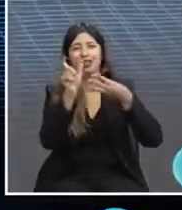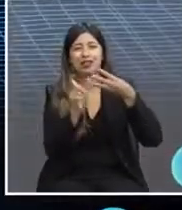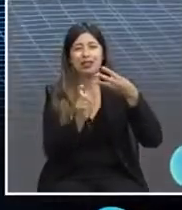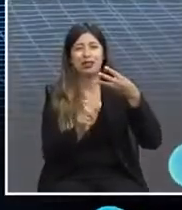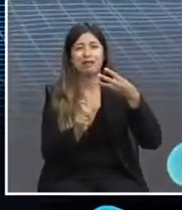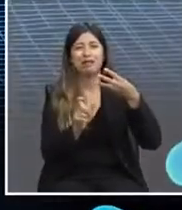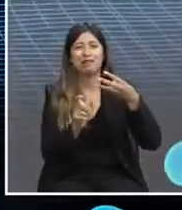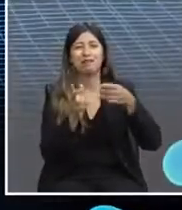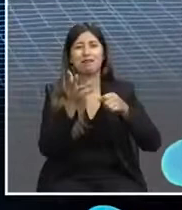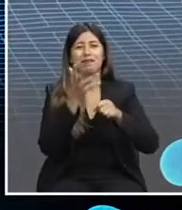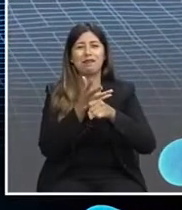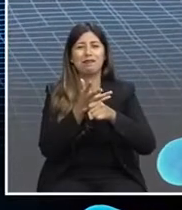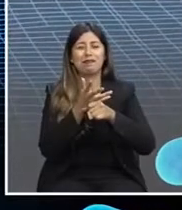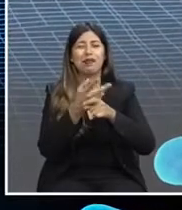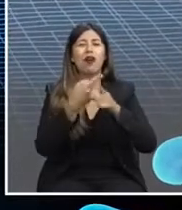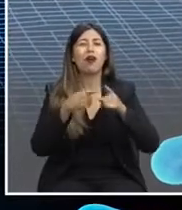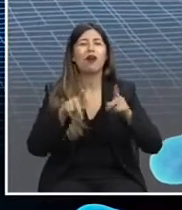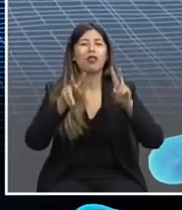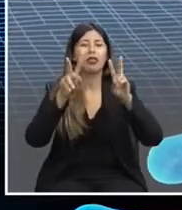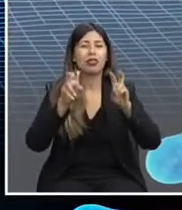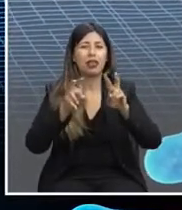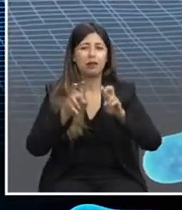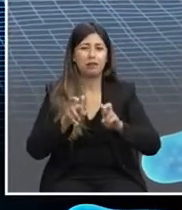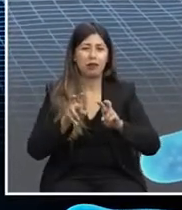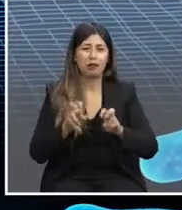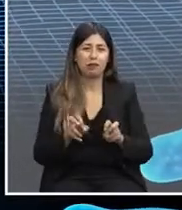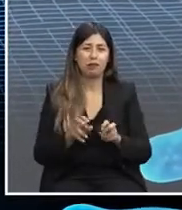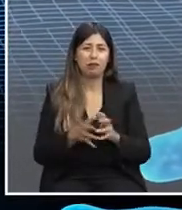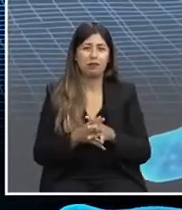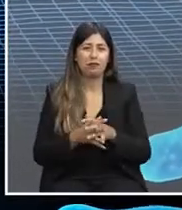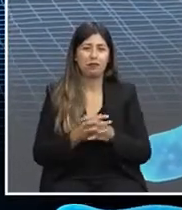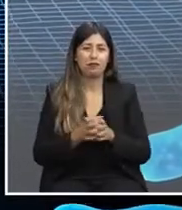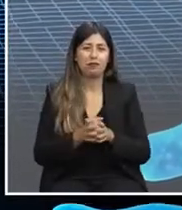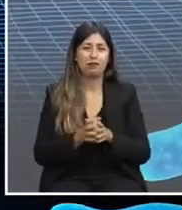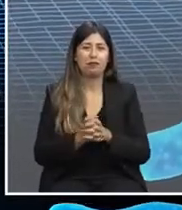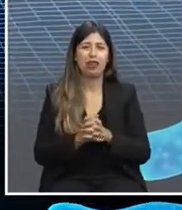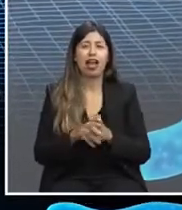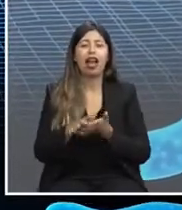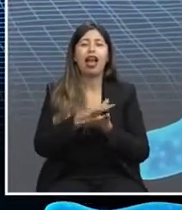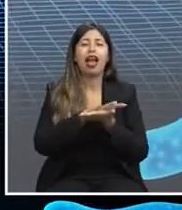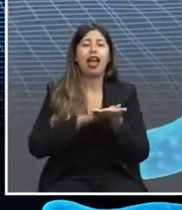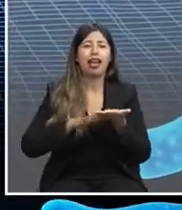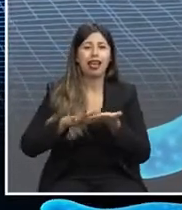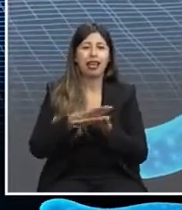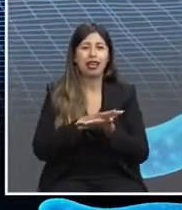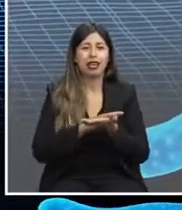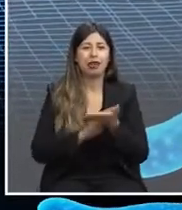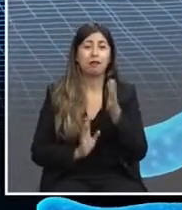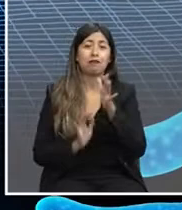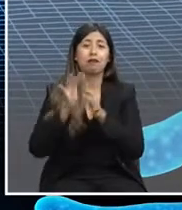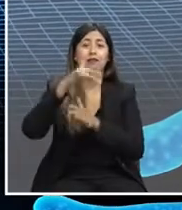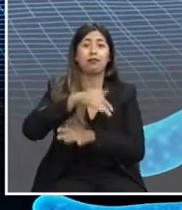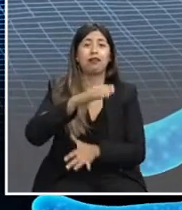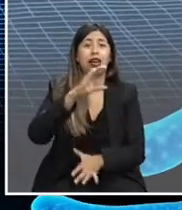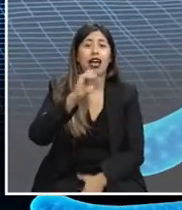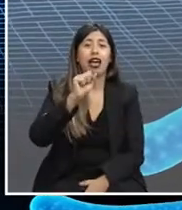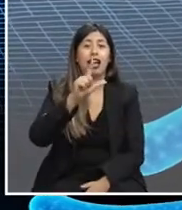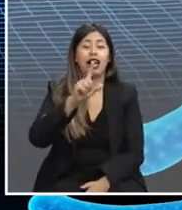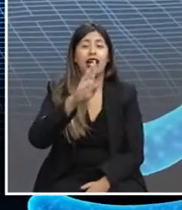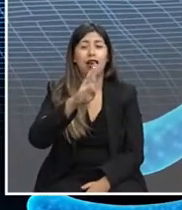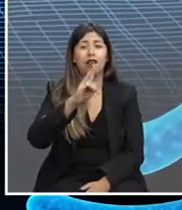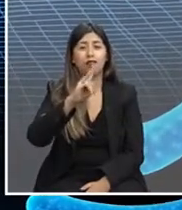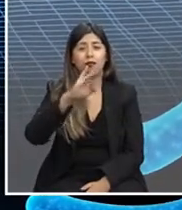conceptos previos que nosotros podríamos utilizar. Un muy buen ejemplo, erupción del Calbuco el año 2015.